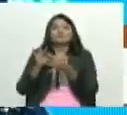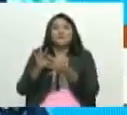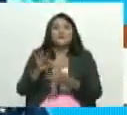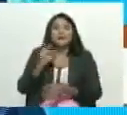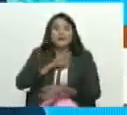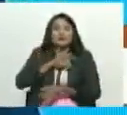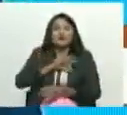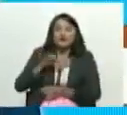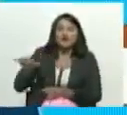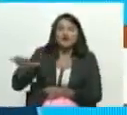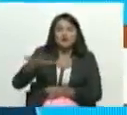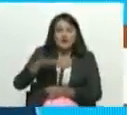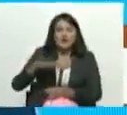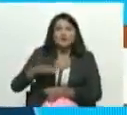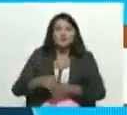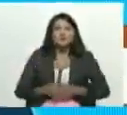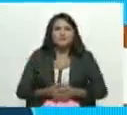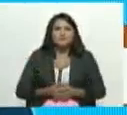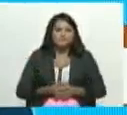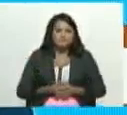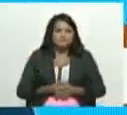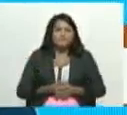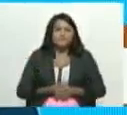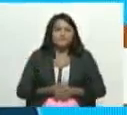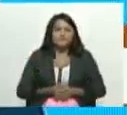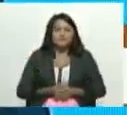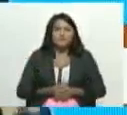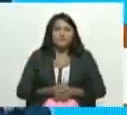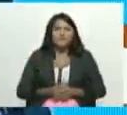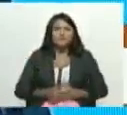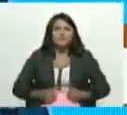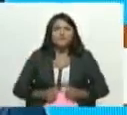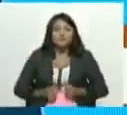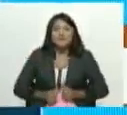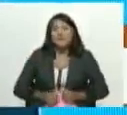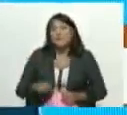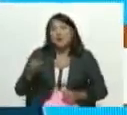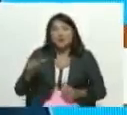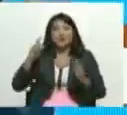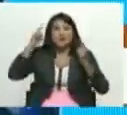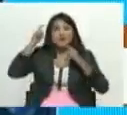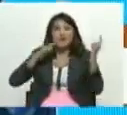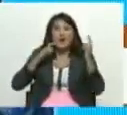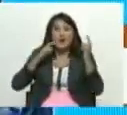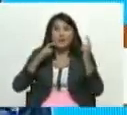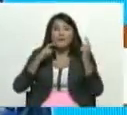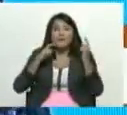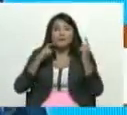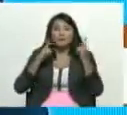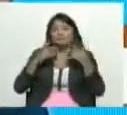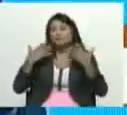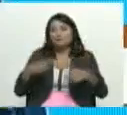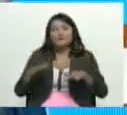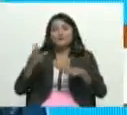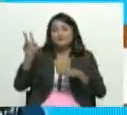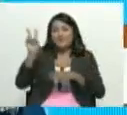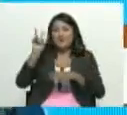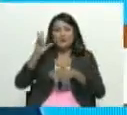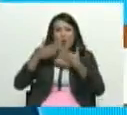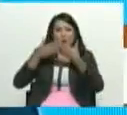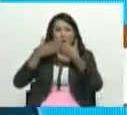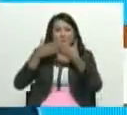de consumo y la exacerbación del individualismo con el comandante Hugo Chávez de Vela ese país en una palabra